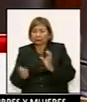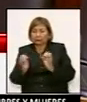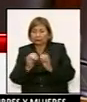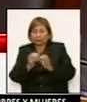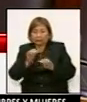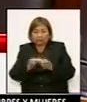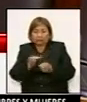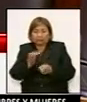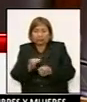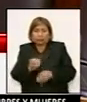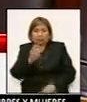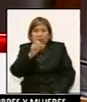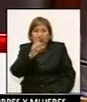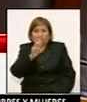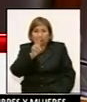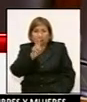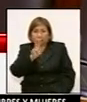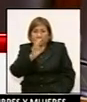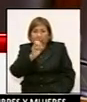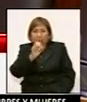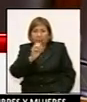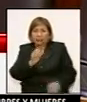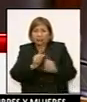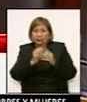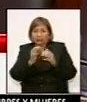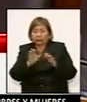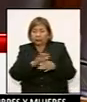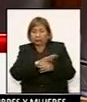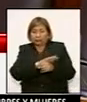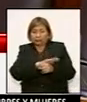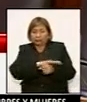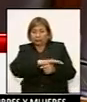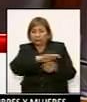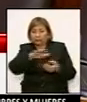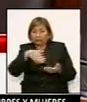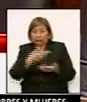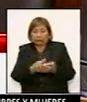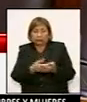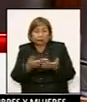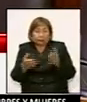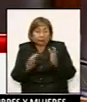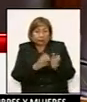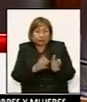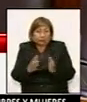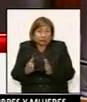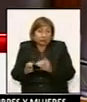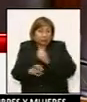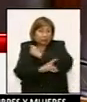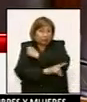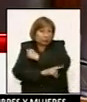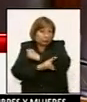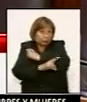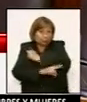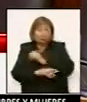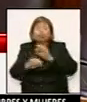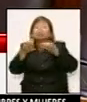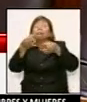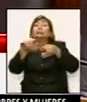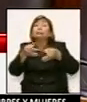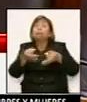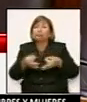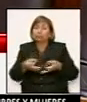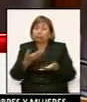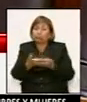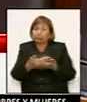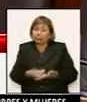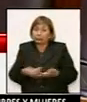plazo de 120 días a fin de que se abarque la implementación en el ámbito nacional y se considere aquellos que